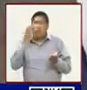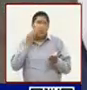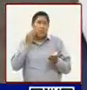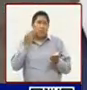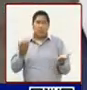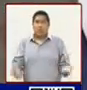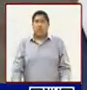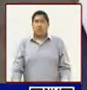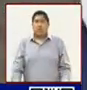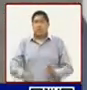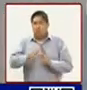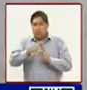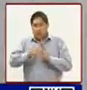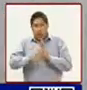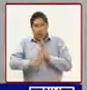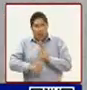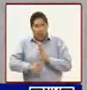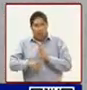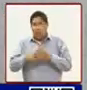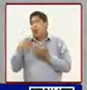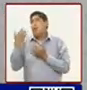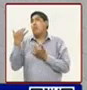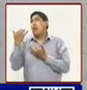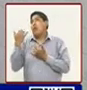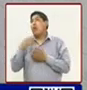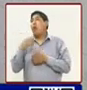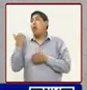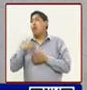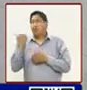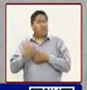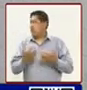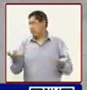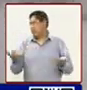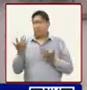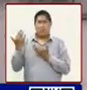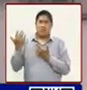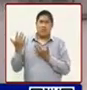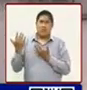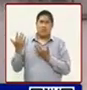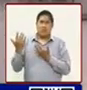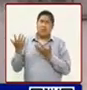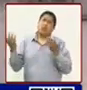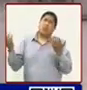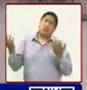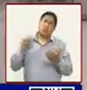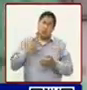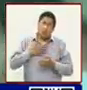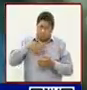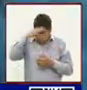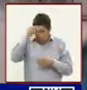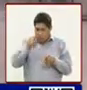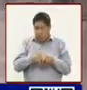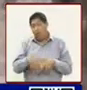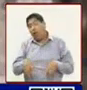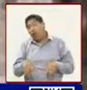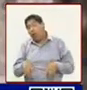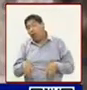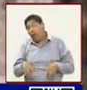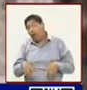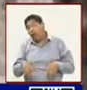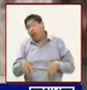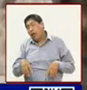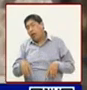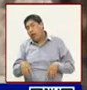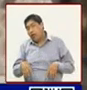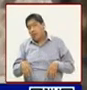eso son, para operar. Mira, han esperado personas que otro tiene que estar operando, mira, están revisando. Mi hermano estaba agotado por la cama,